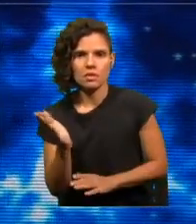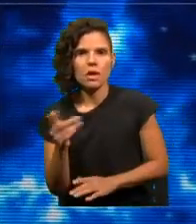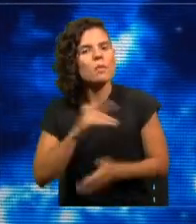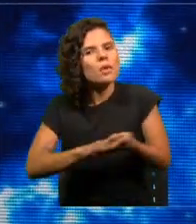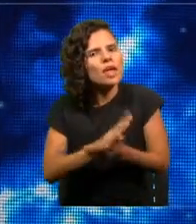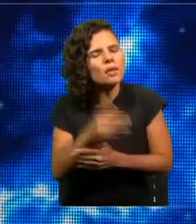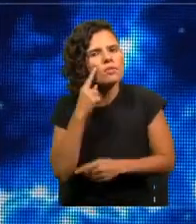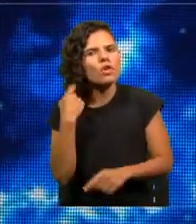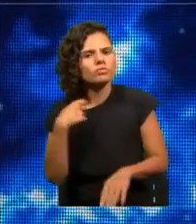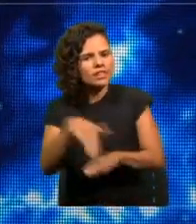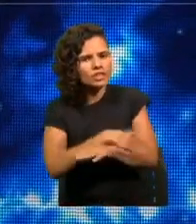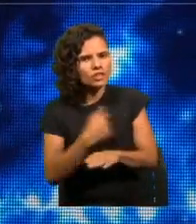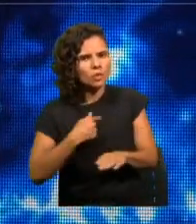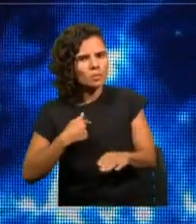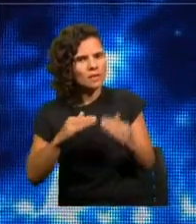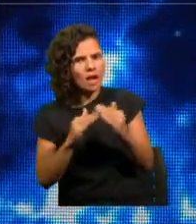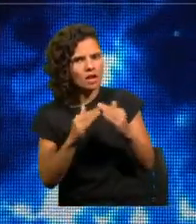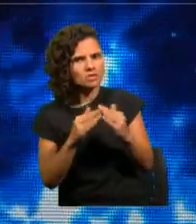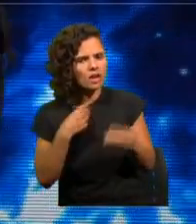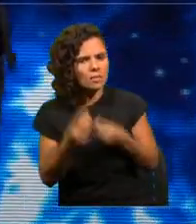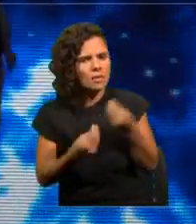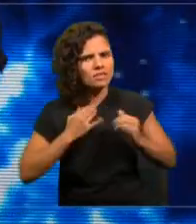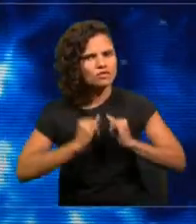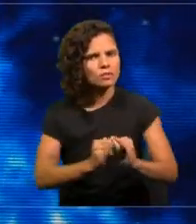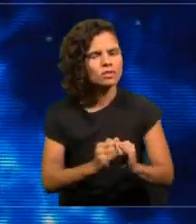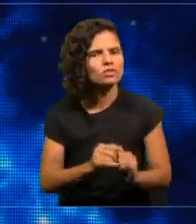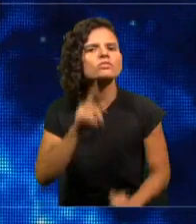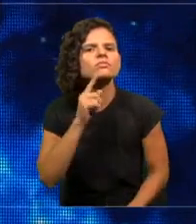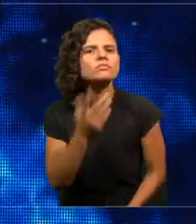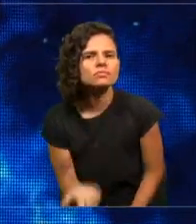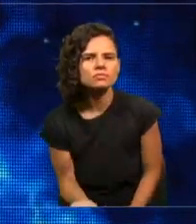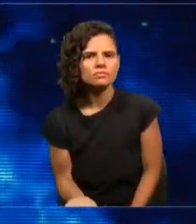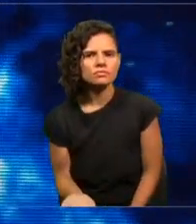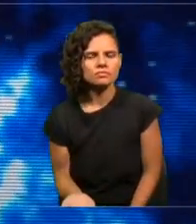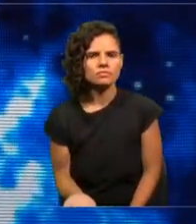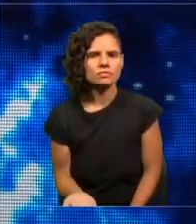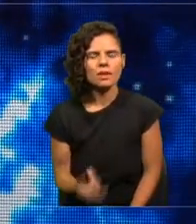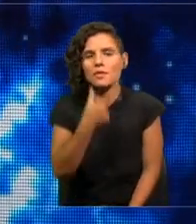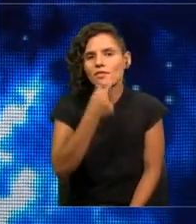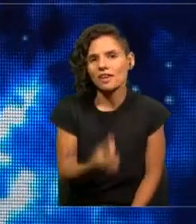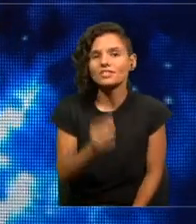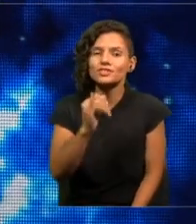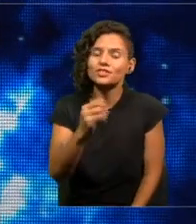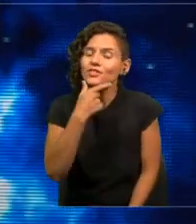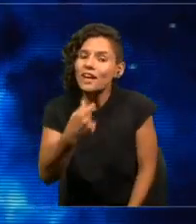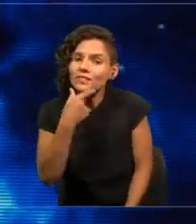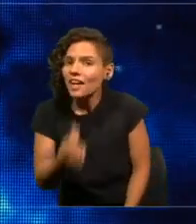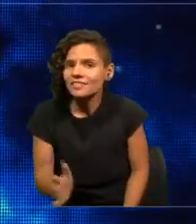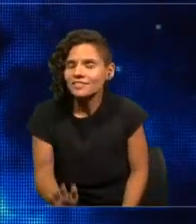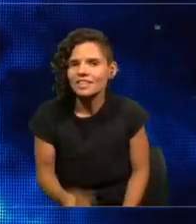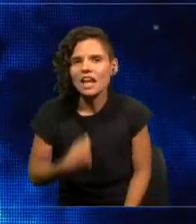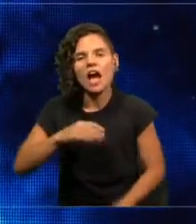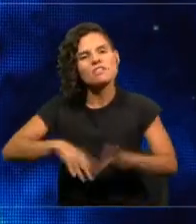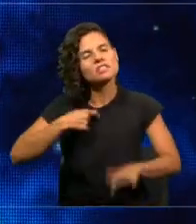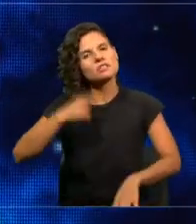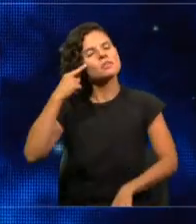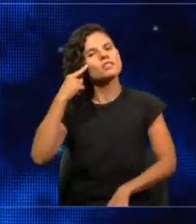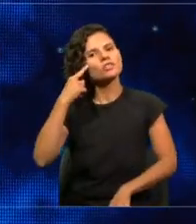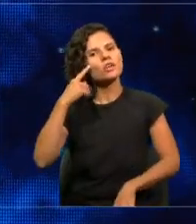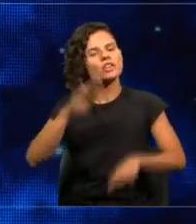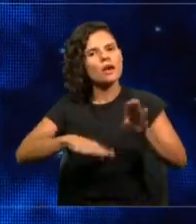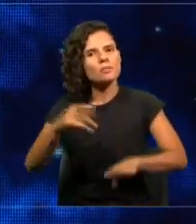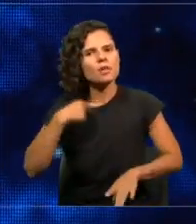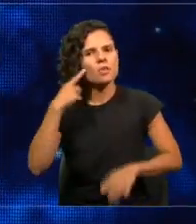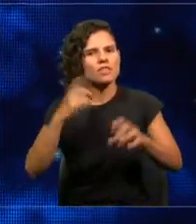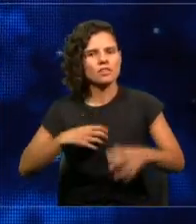hogar algunos aves es fácil es más fácil de hecho incluso yo llegaba a pensar que no nosotros fue un